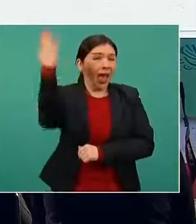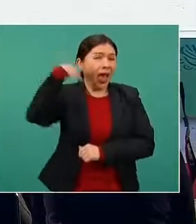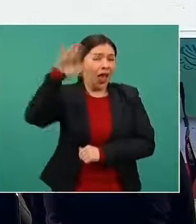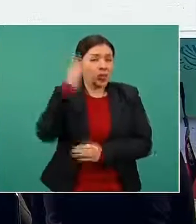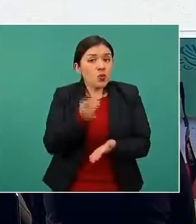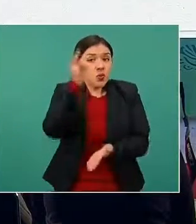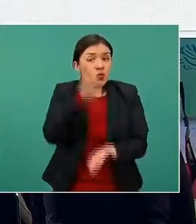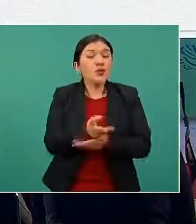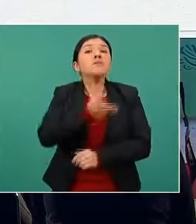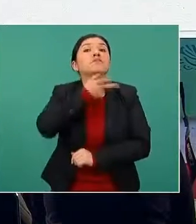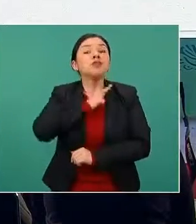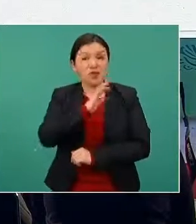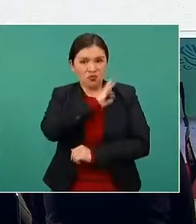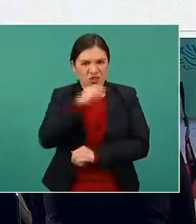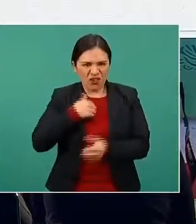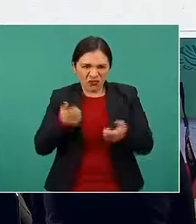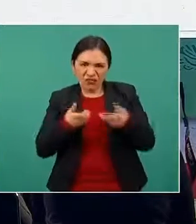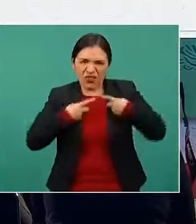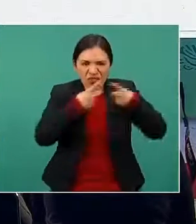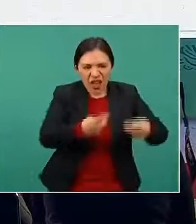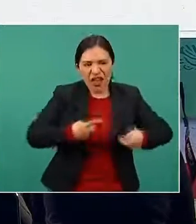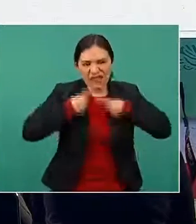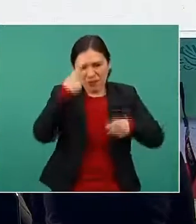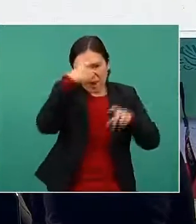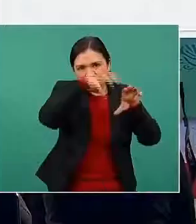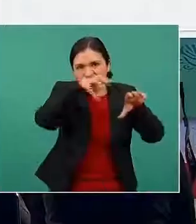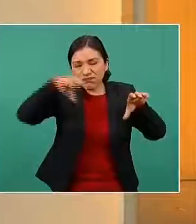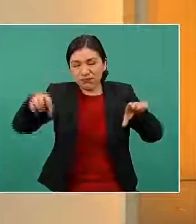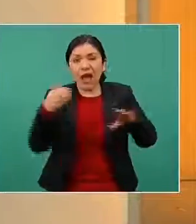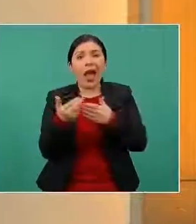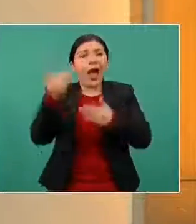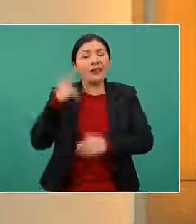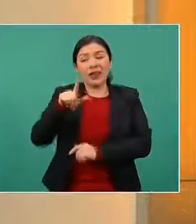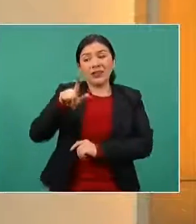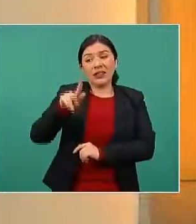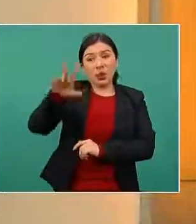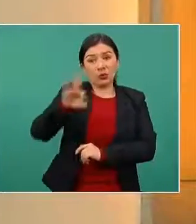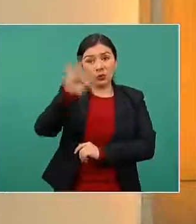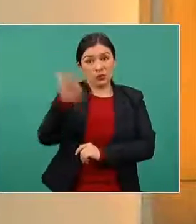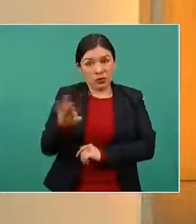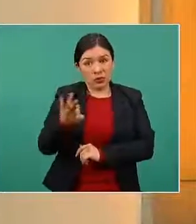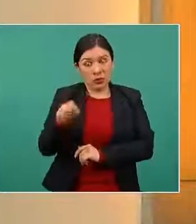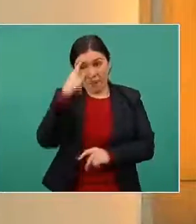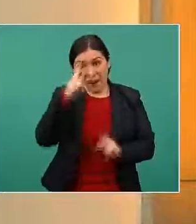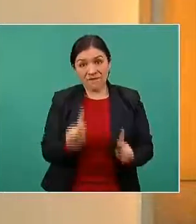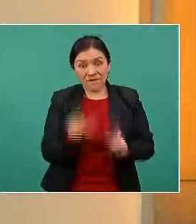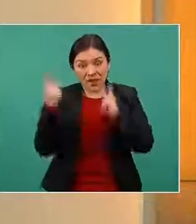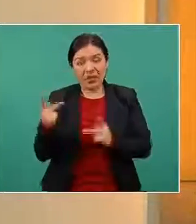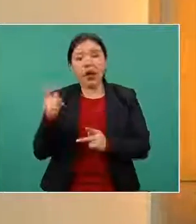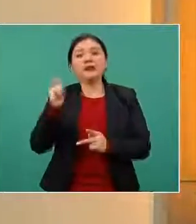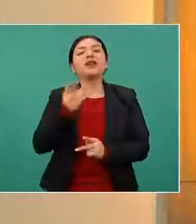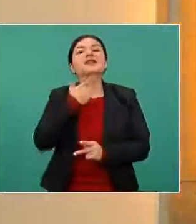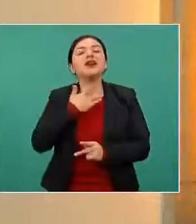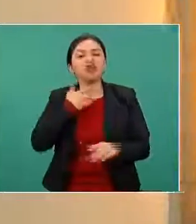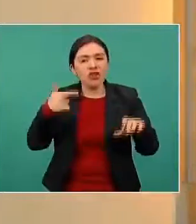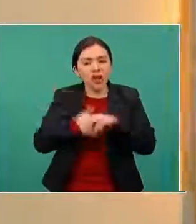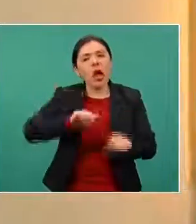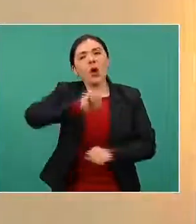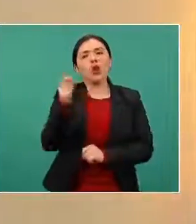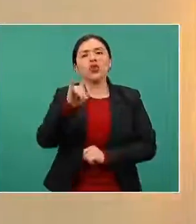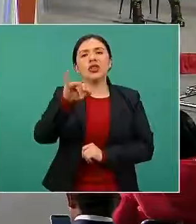país pasamos a tener el 78% de venta de gasolinas y 73% de diésel. La que sigue, por